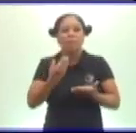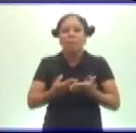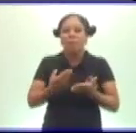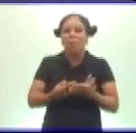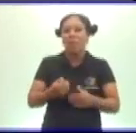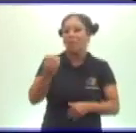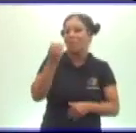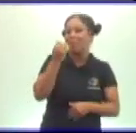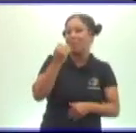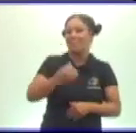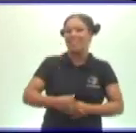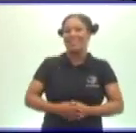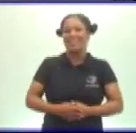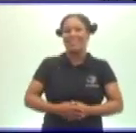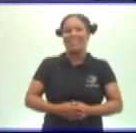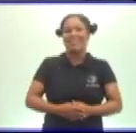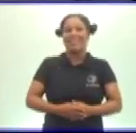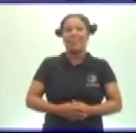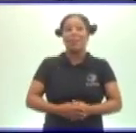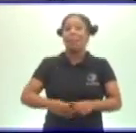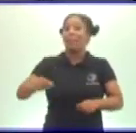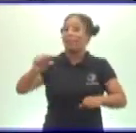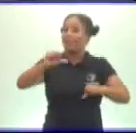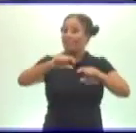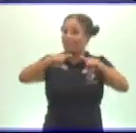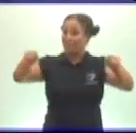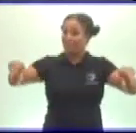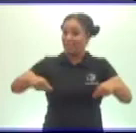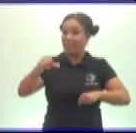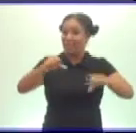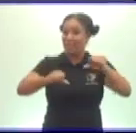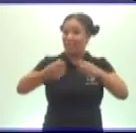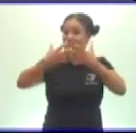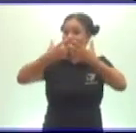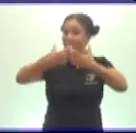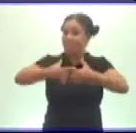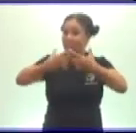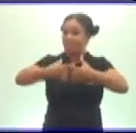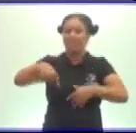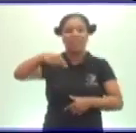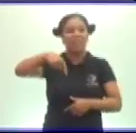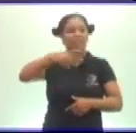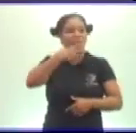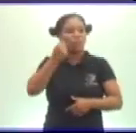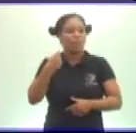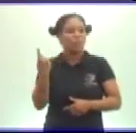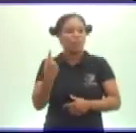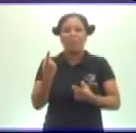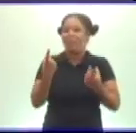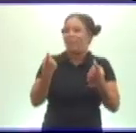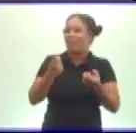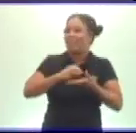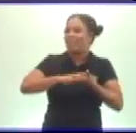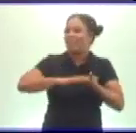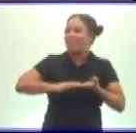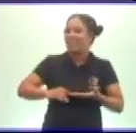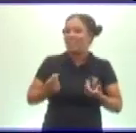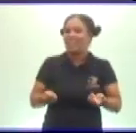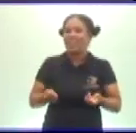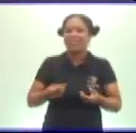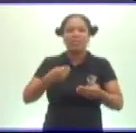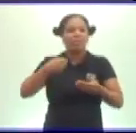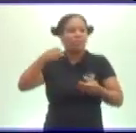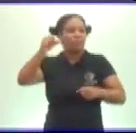comer. Y en el laboratorio y la industria, las disoluciones no solo facilitan la medida y la dispensación de productos